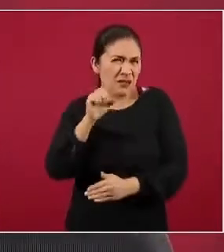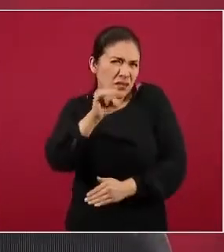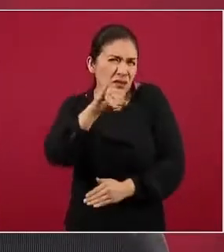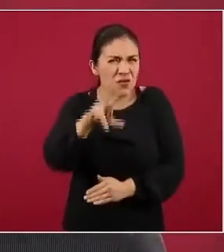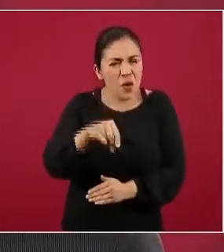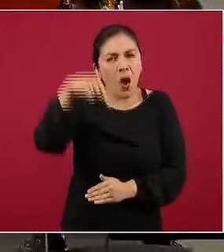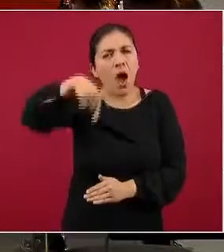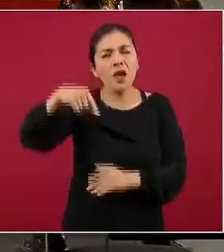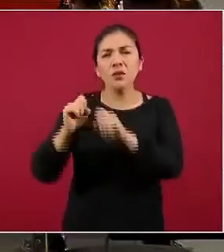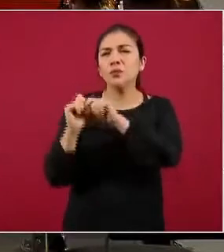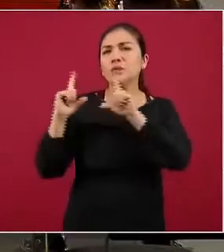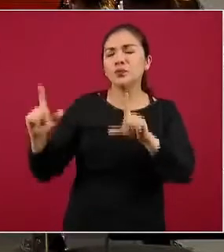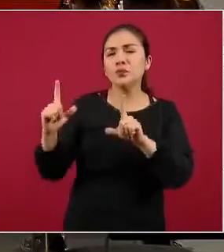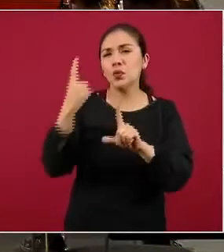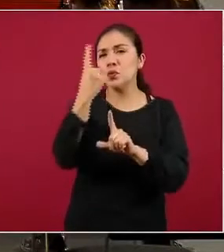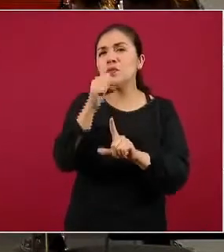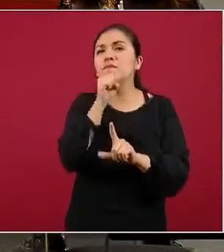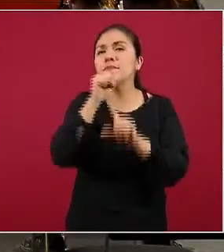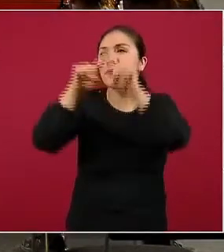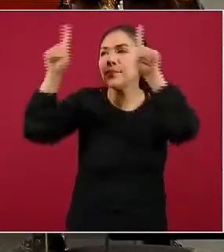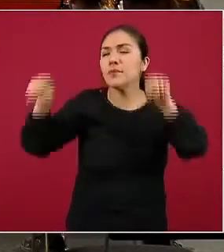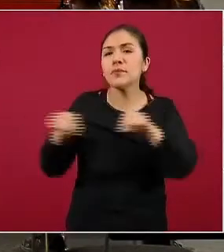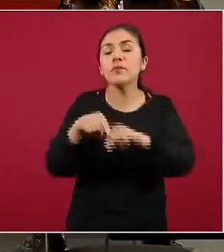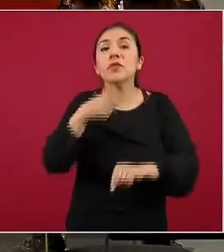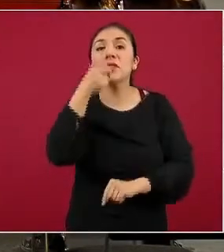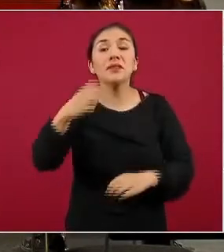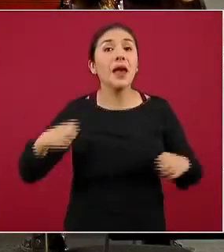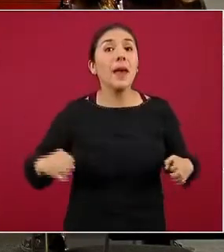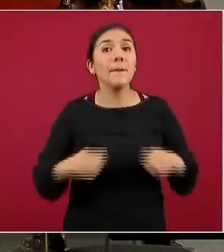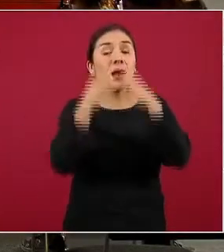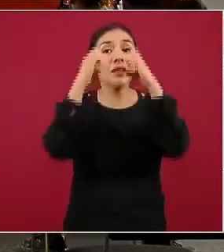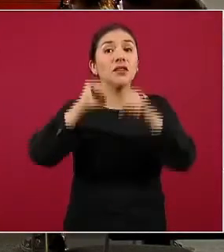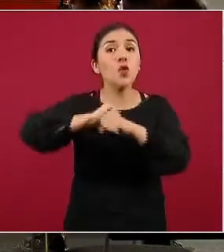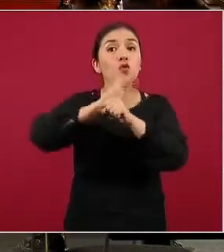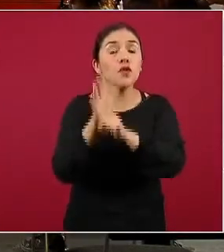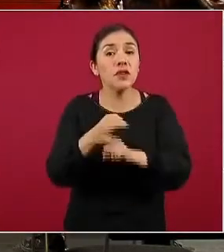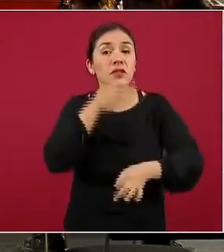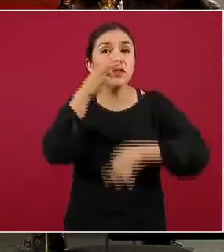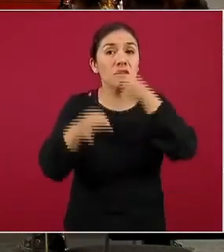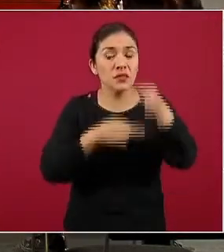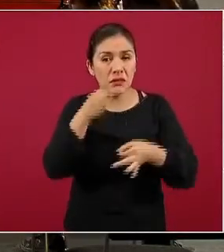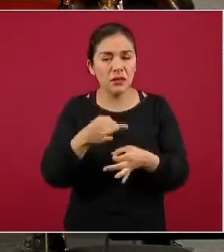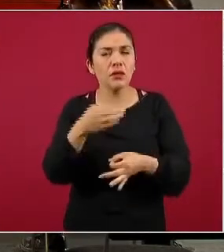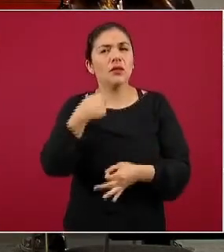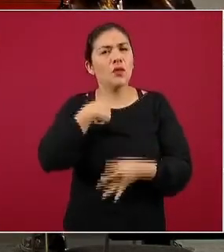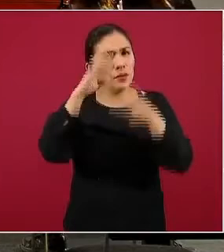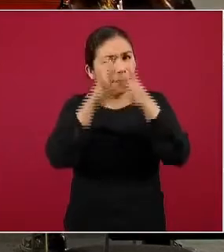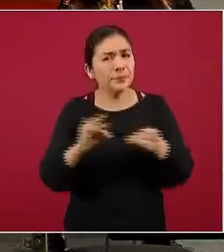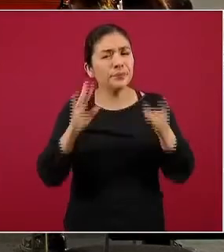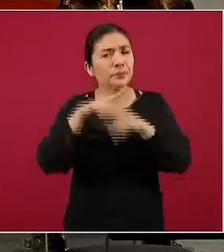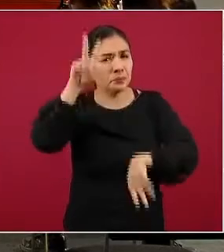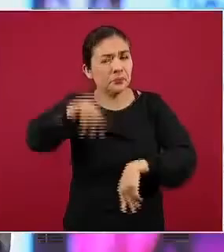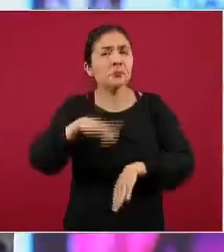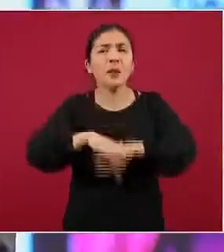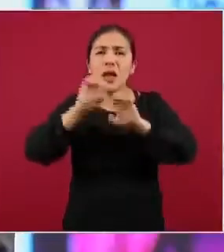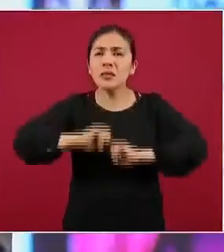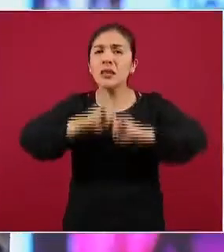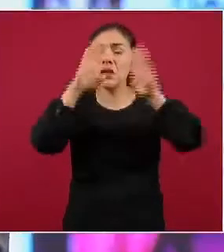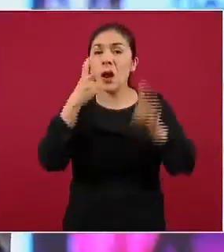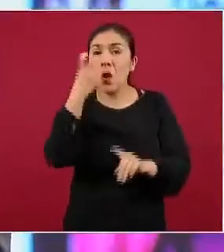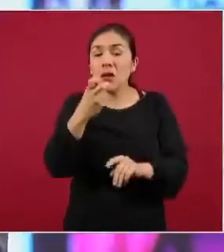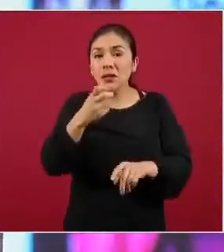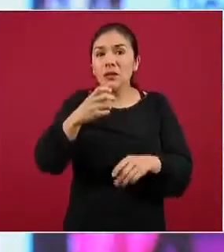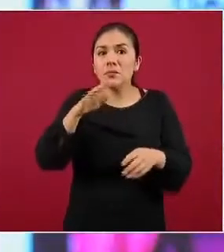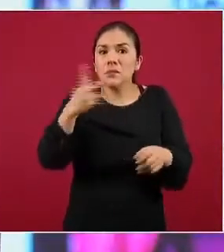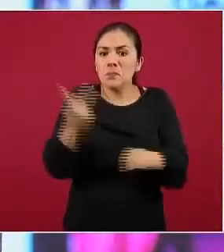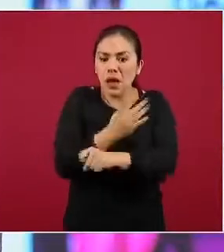pusimos aquí una diapositiva que decía emergencia por COVID, alerta por COVID, y hablamos enfáticamente de la situación